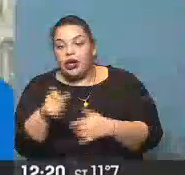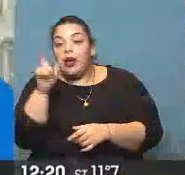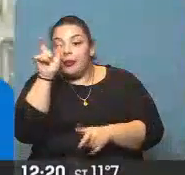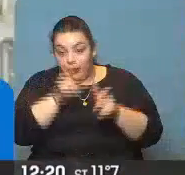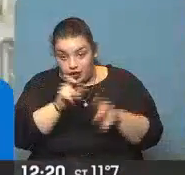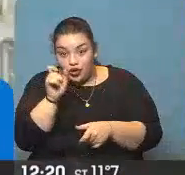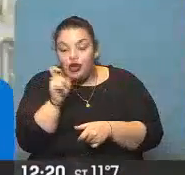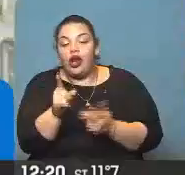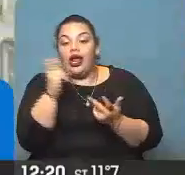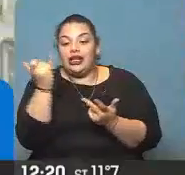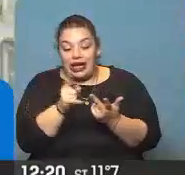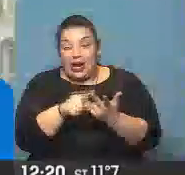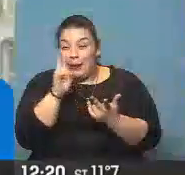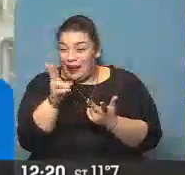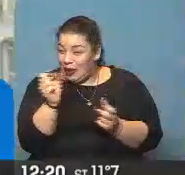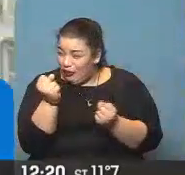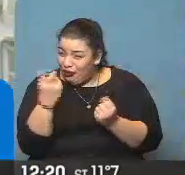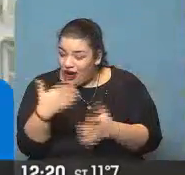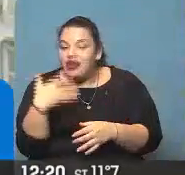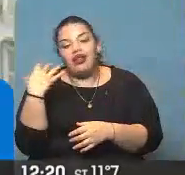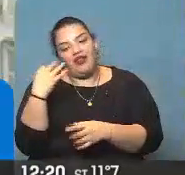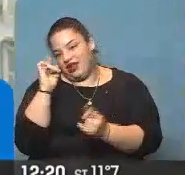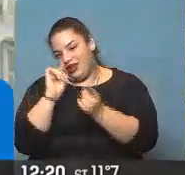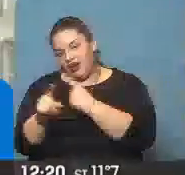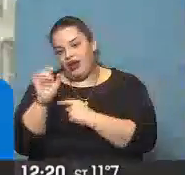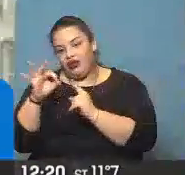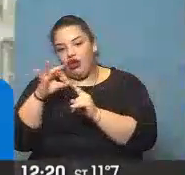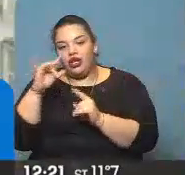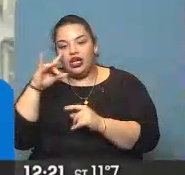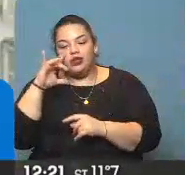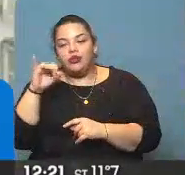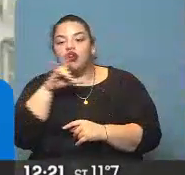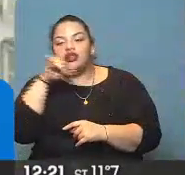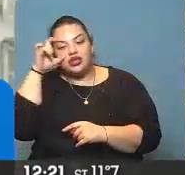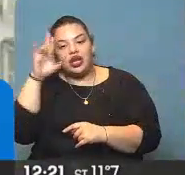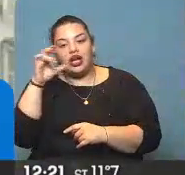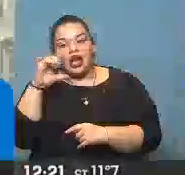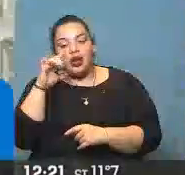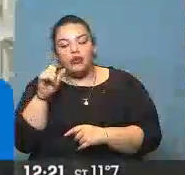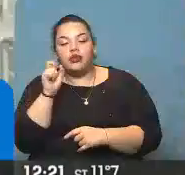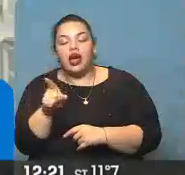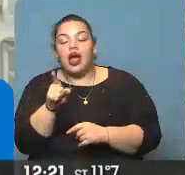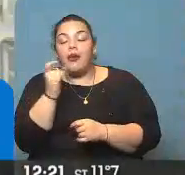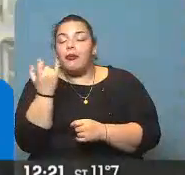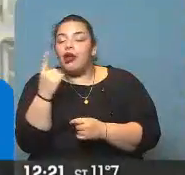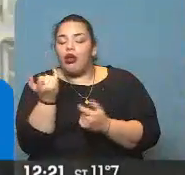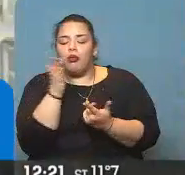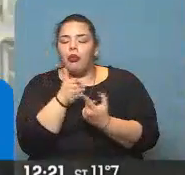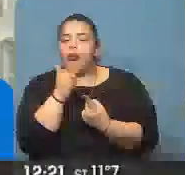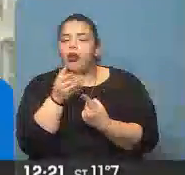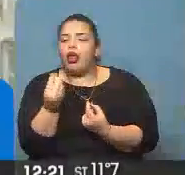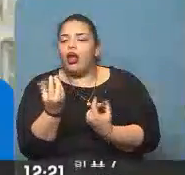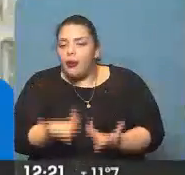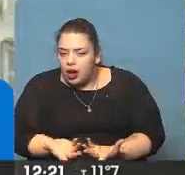quimioterapia quedaba una franja de gris en el medio este trabajo el taylor determinó que ese grupo de